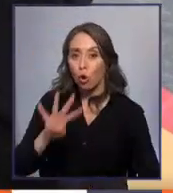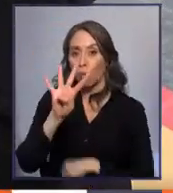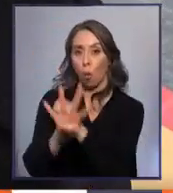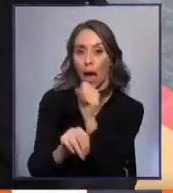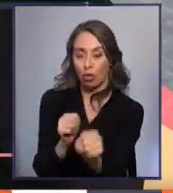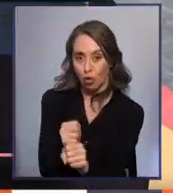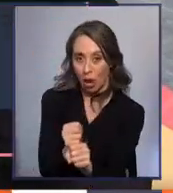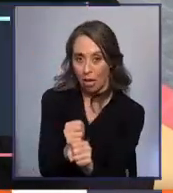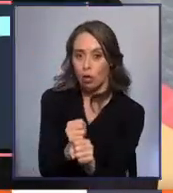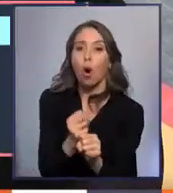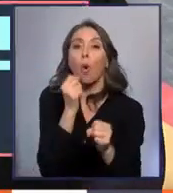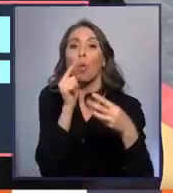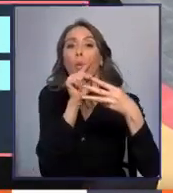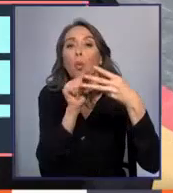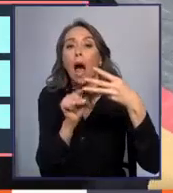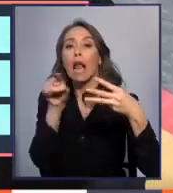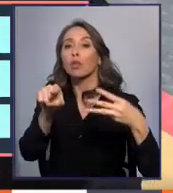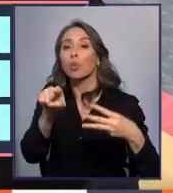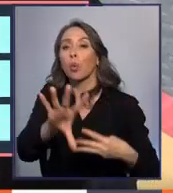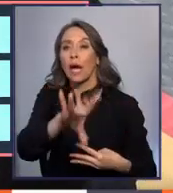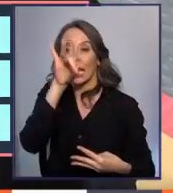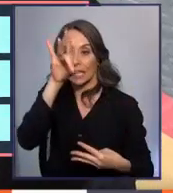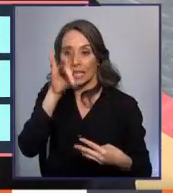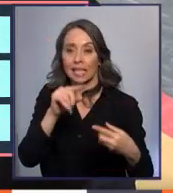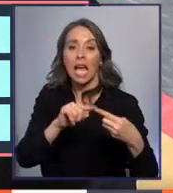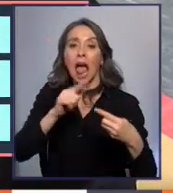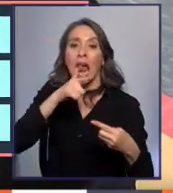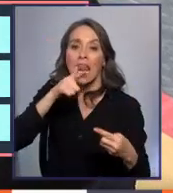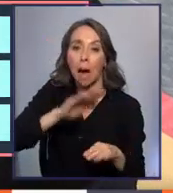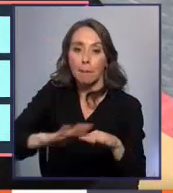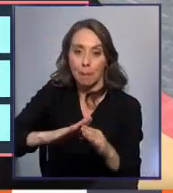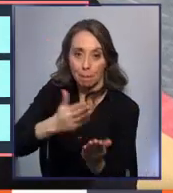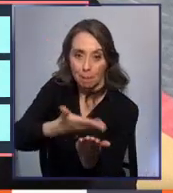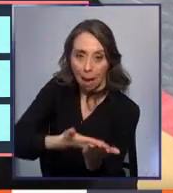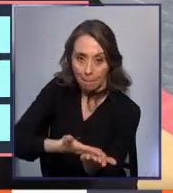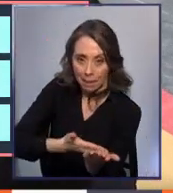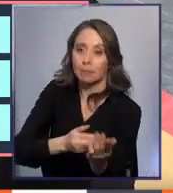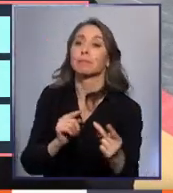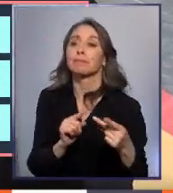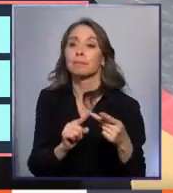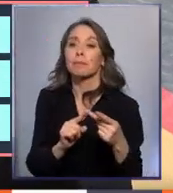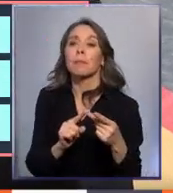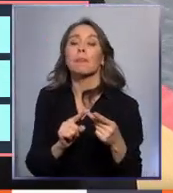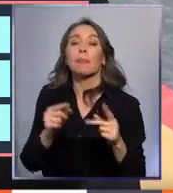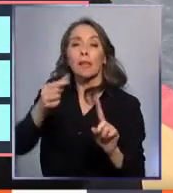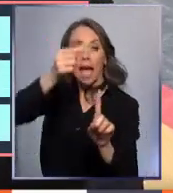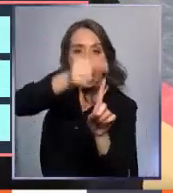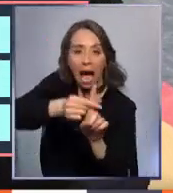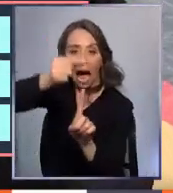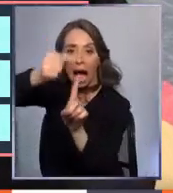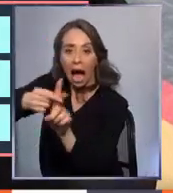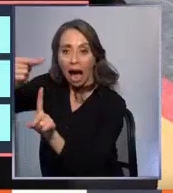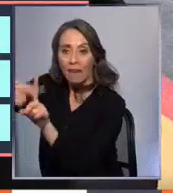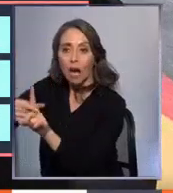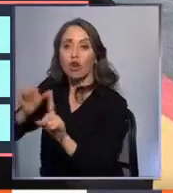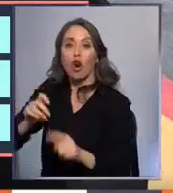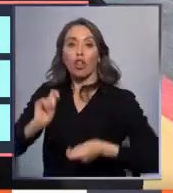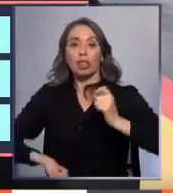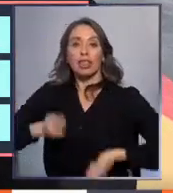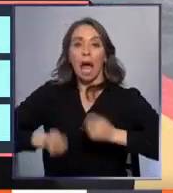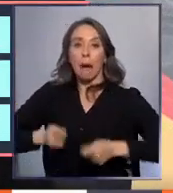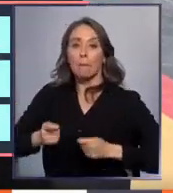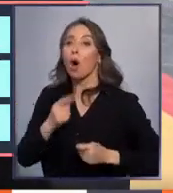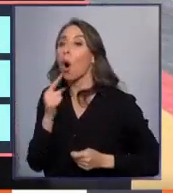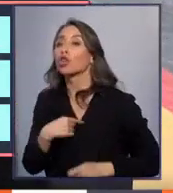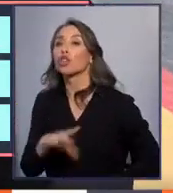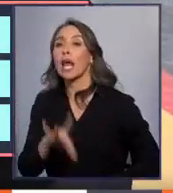¿cuál de estos 3 elementos elegirías tú? A. Lápices y papel. B. El ábaco. O C. Un tambor. La